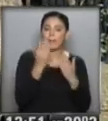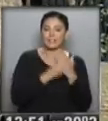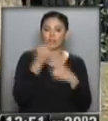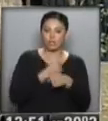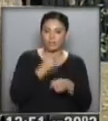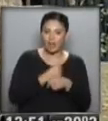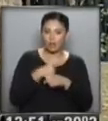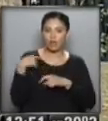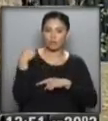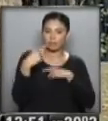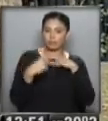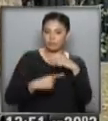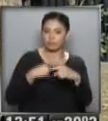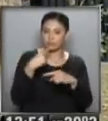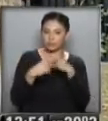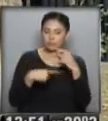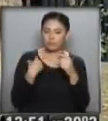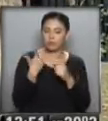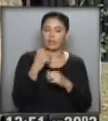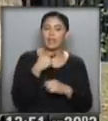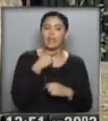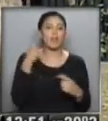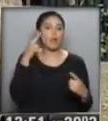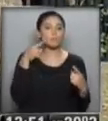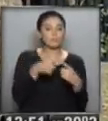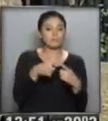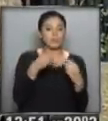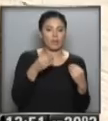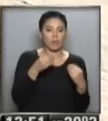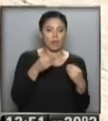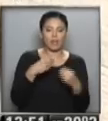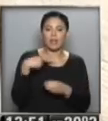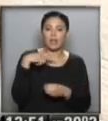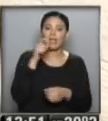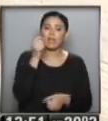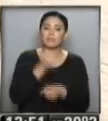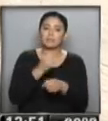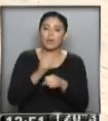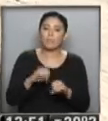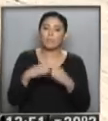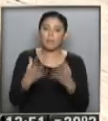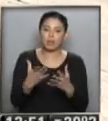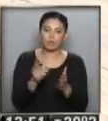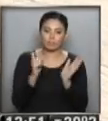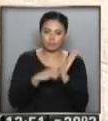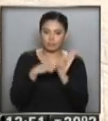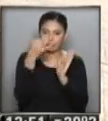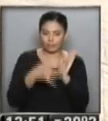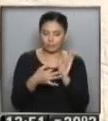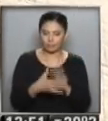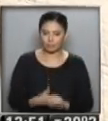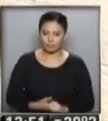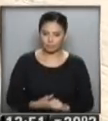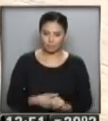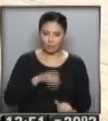de Trabajo durante todos estos últimos años, que apuntan a ese sentido, a mejorar la cuestión del empleo registrado. De acuerdo